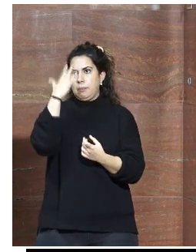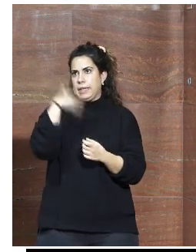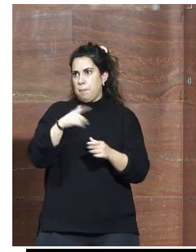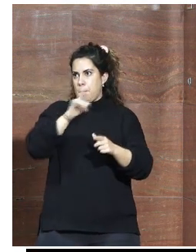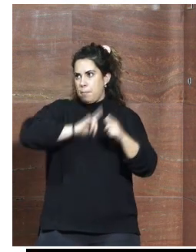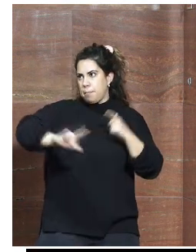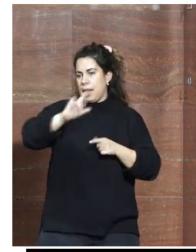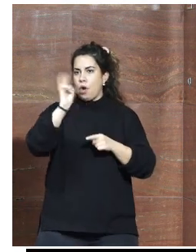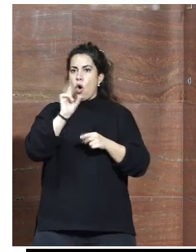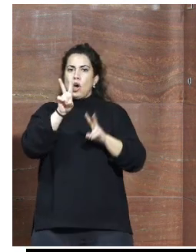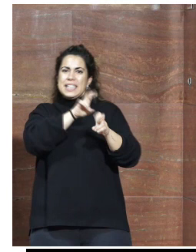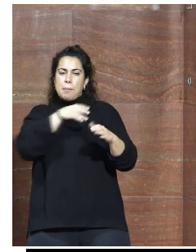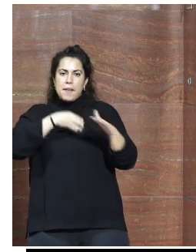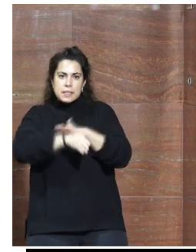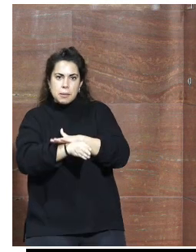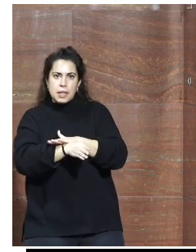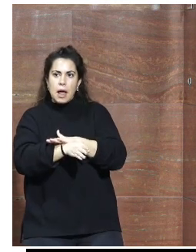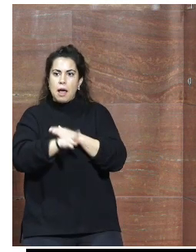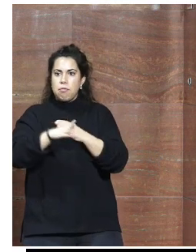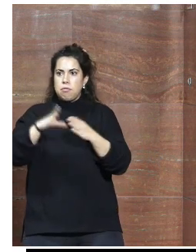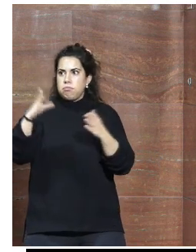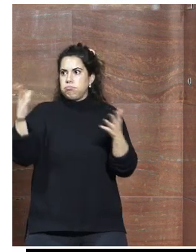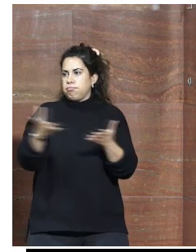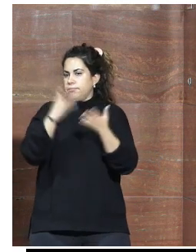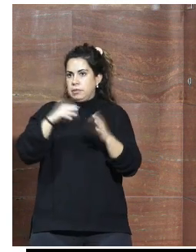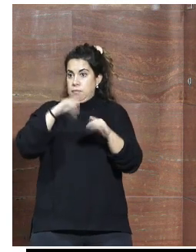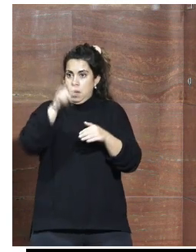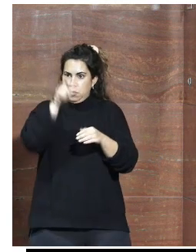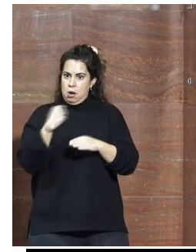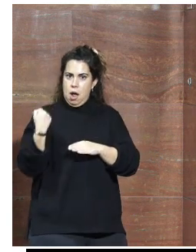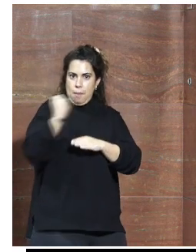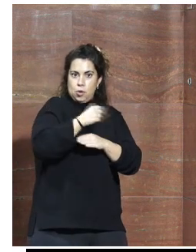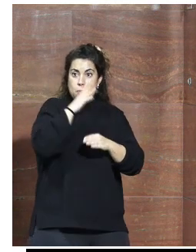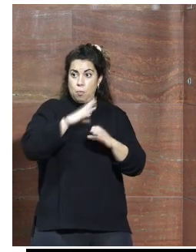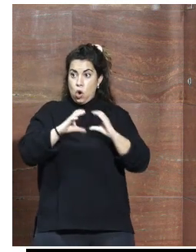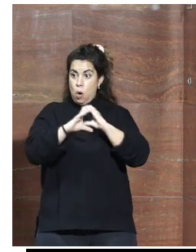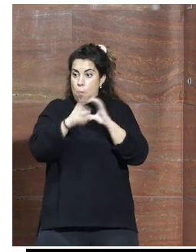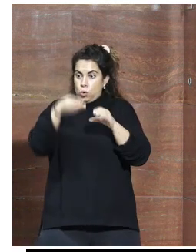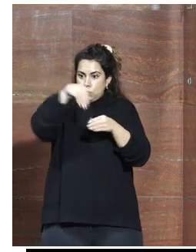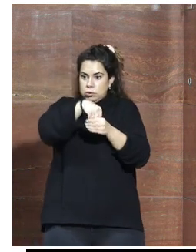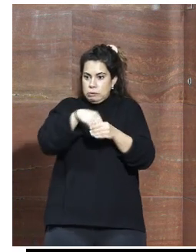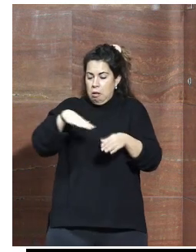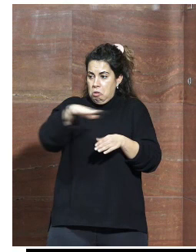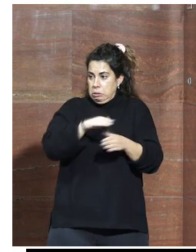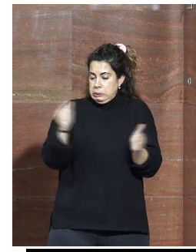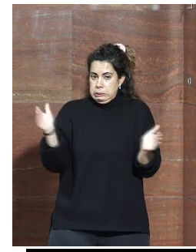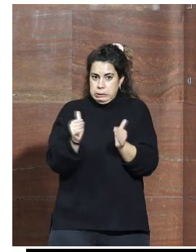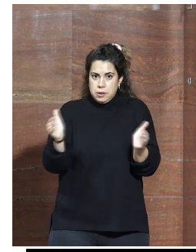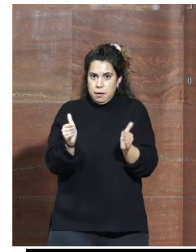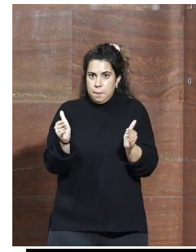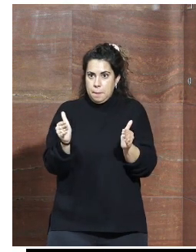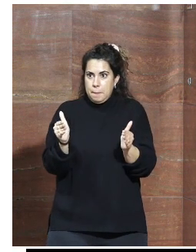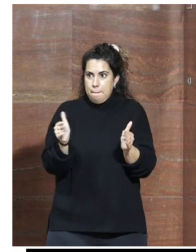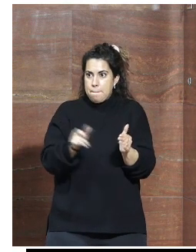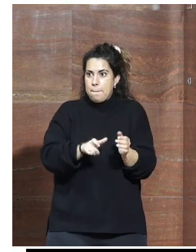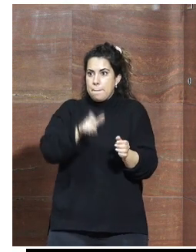viaje, temas de accesibilidad, bueno, todo lo que pudiese darse, ¿no? Claro, el bus es un espacio muy, muy reducido, esa